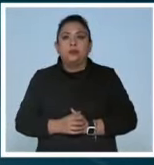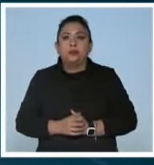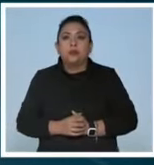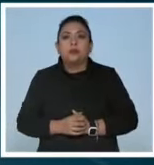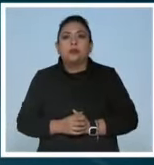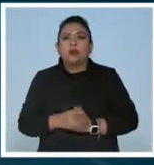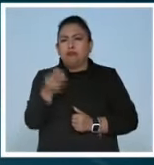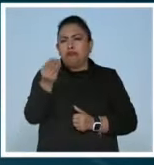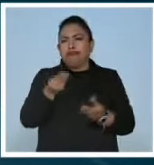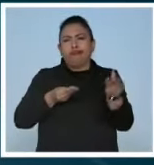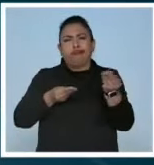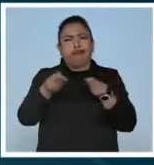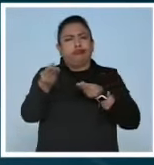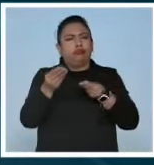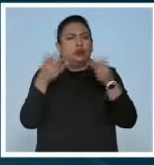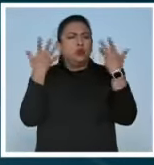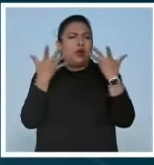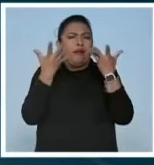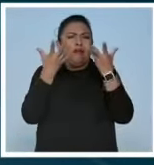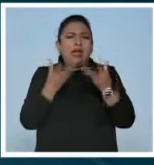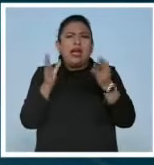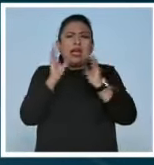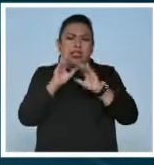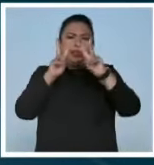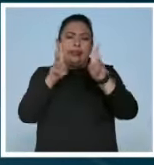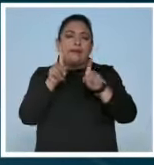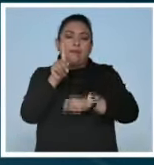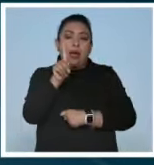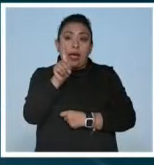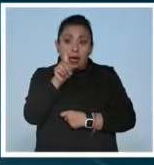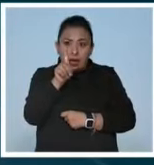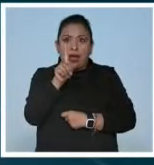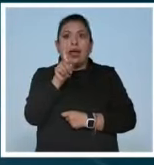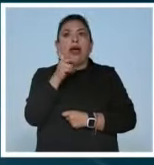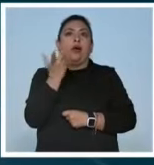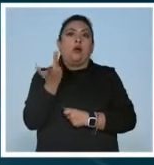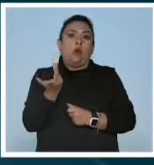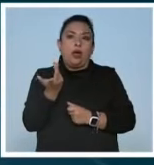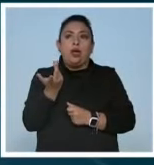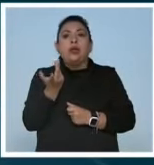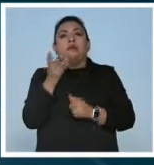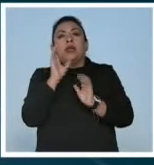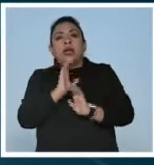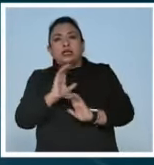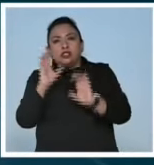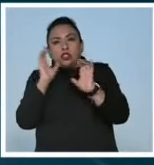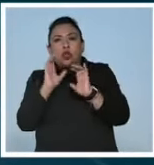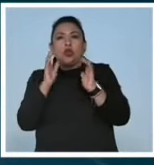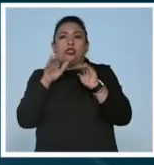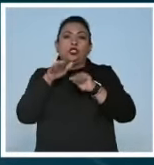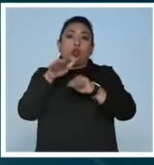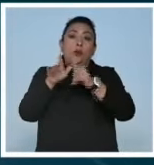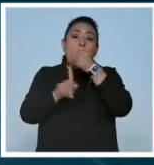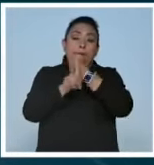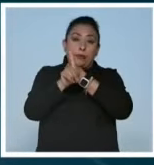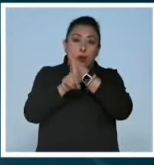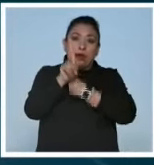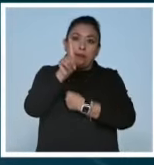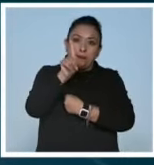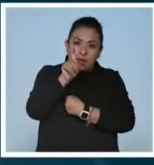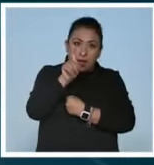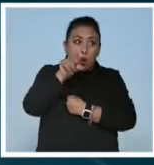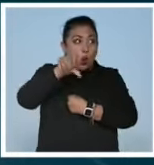Nos llegaron pues infinidad de canciones sobre el agua y temáticas, ¿no? O sea, tanto canciones que hablan pues de la problemática del agua